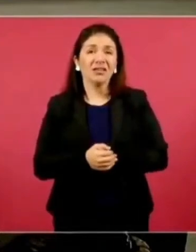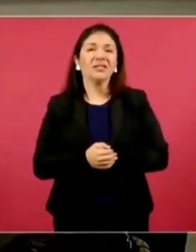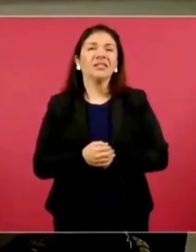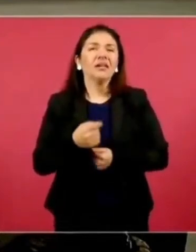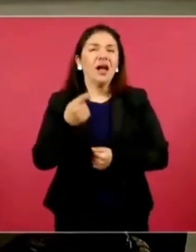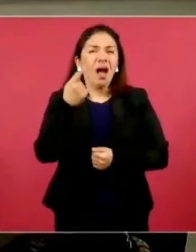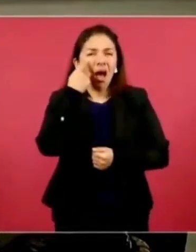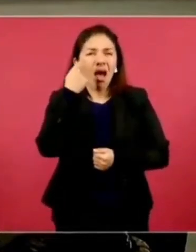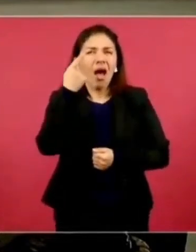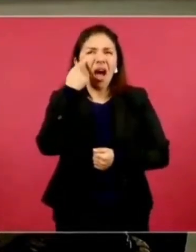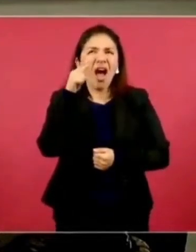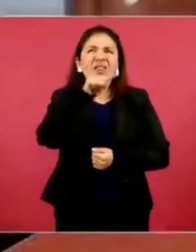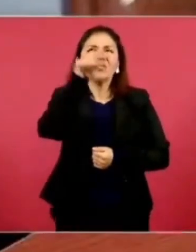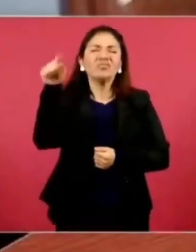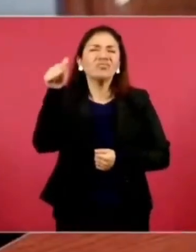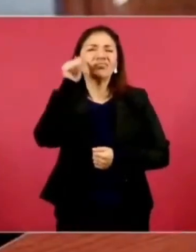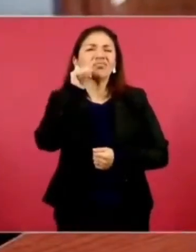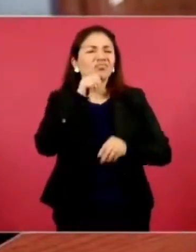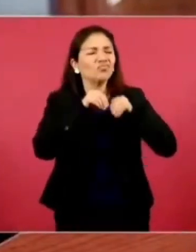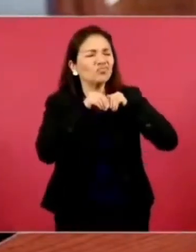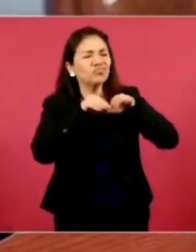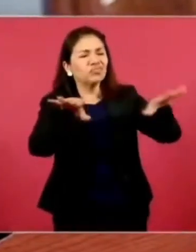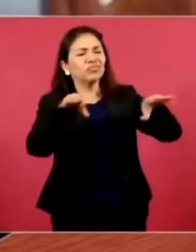campañas de desprestigio,